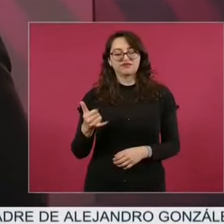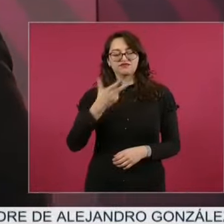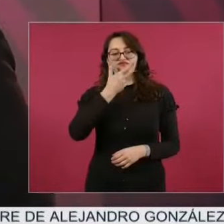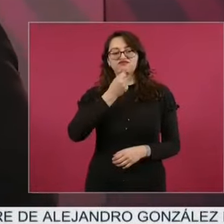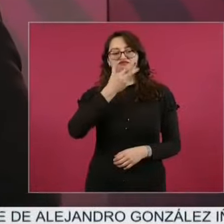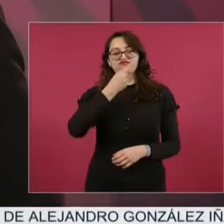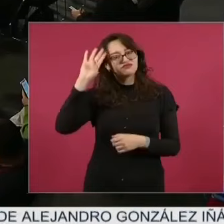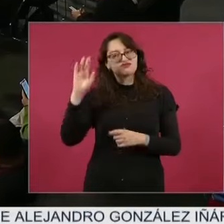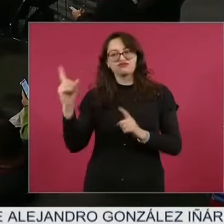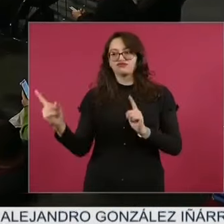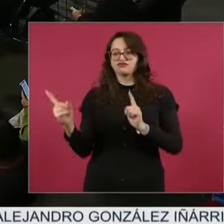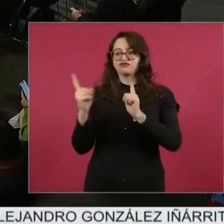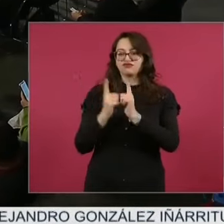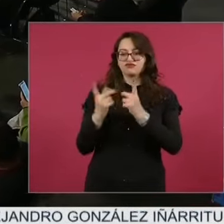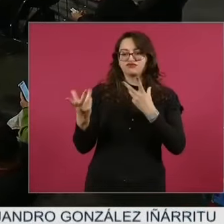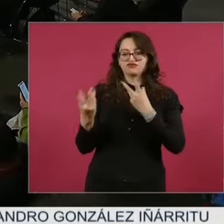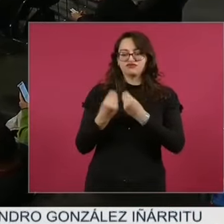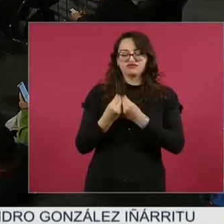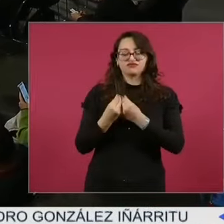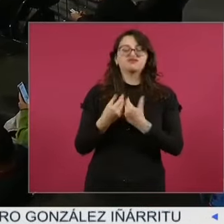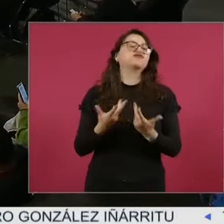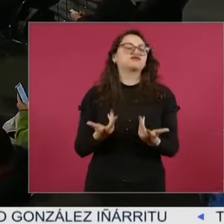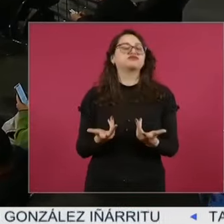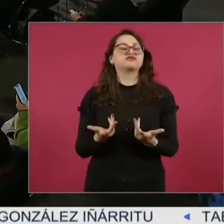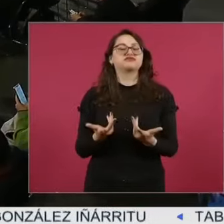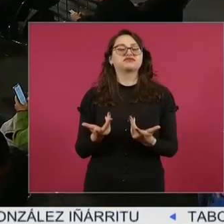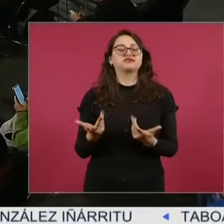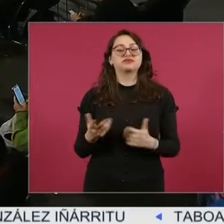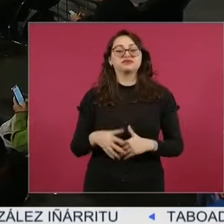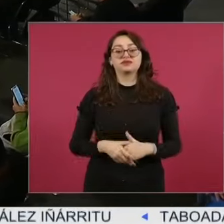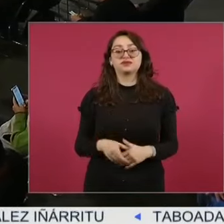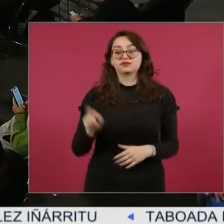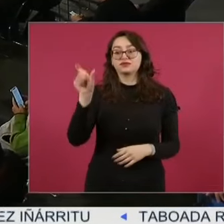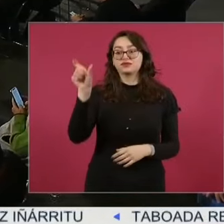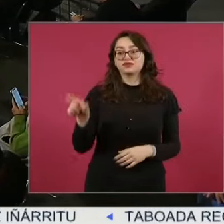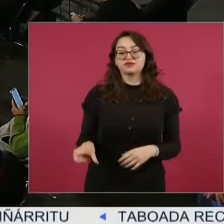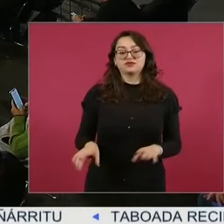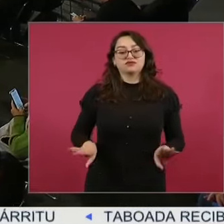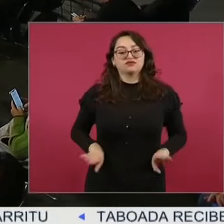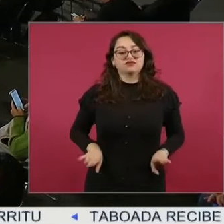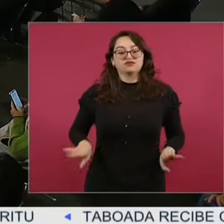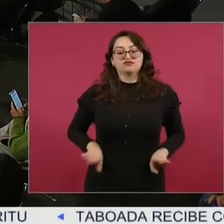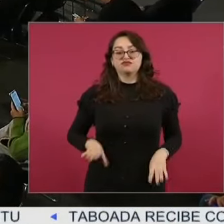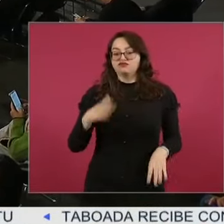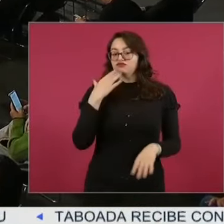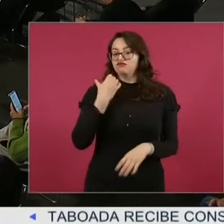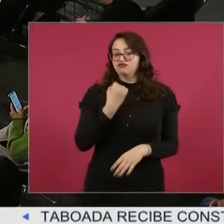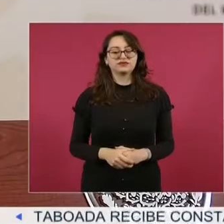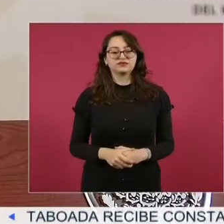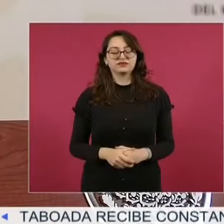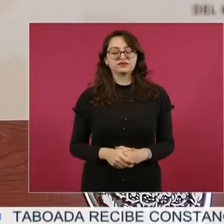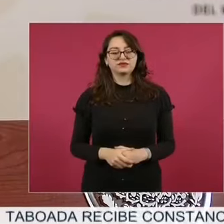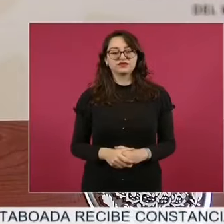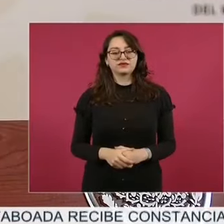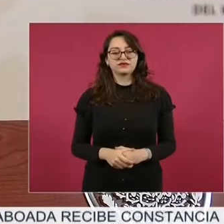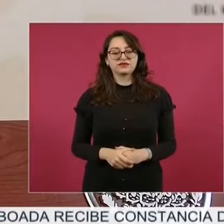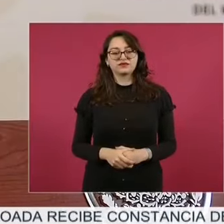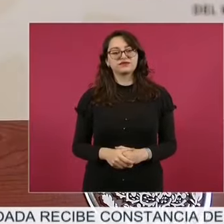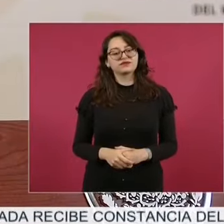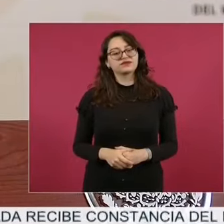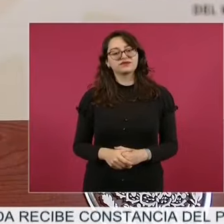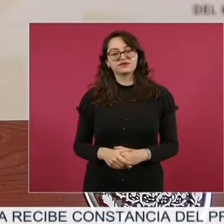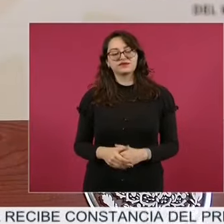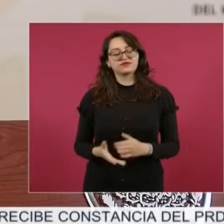mexicano cubano, un fenómeno muy completo, el Randy, a Rosarena. Fuimos un